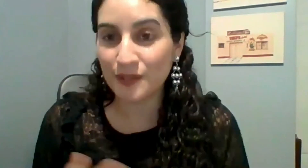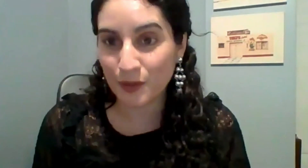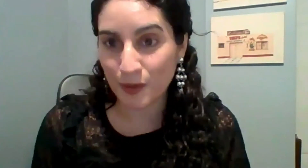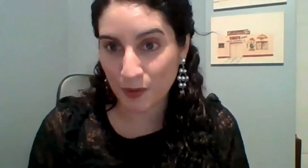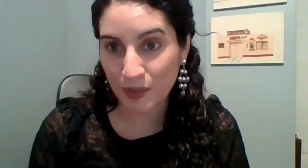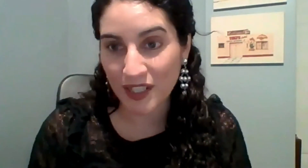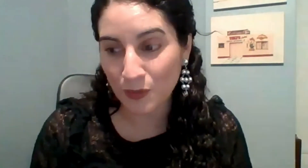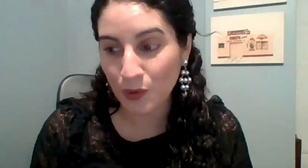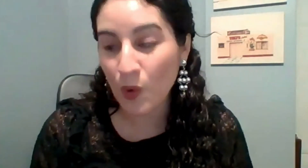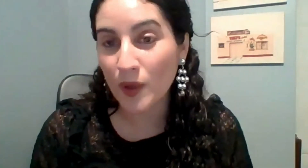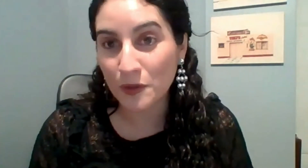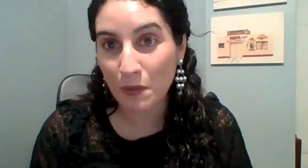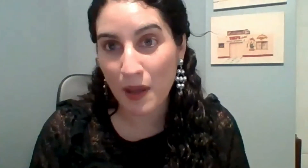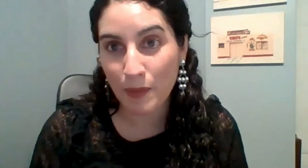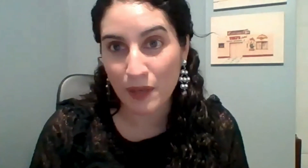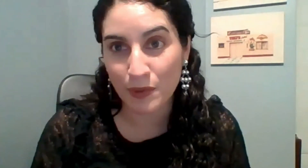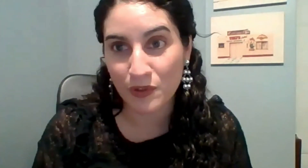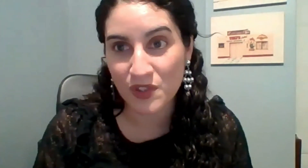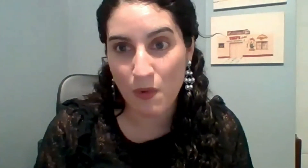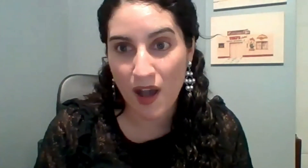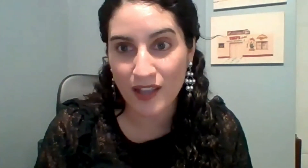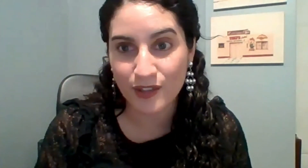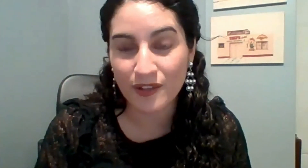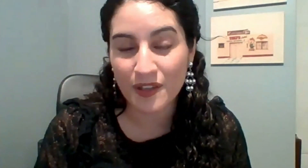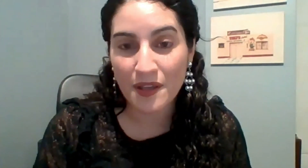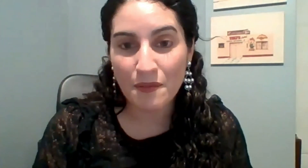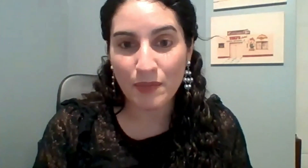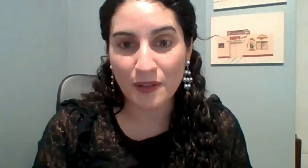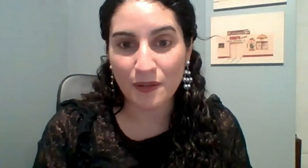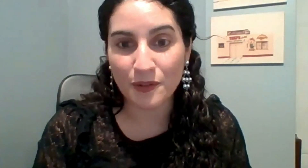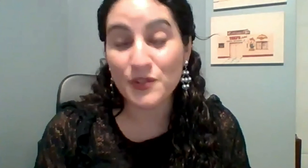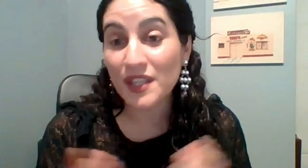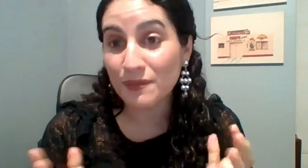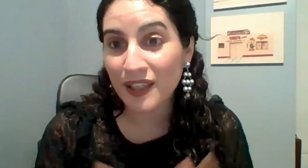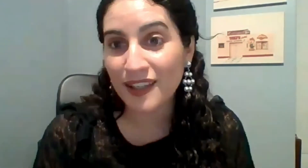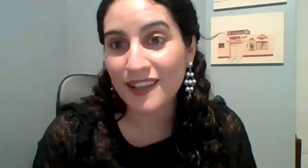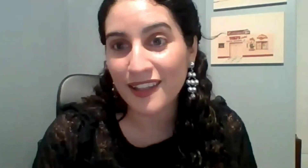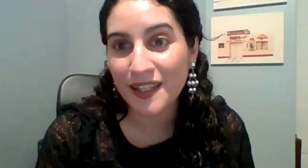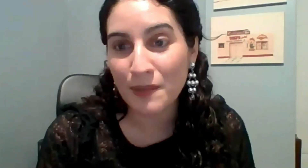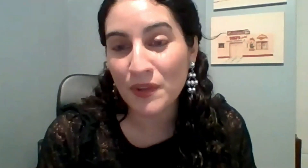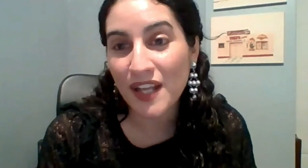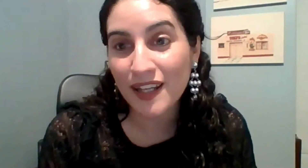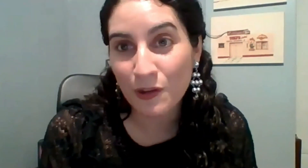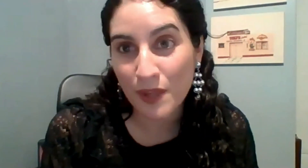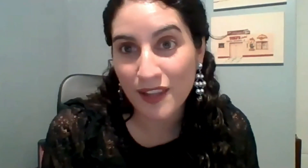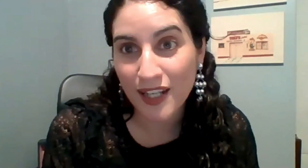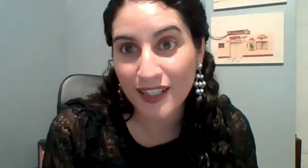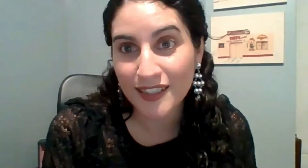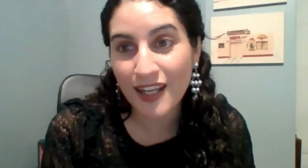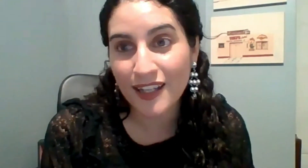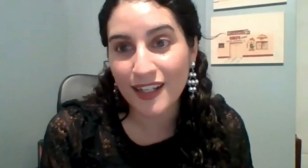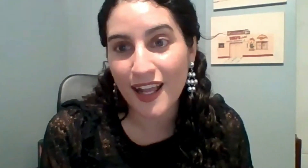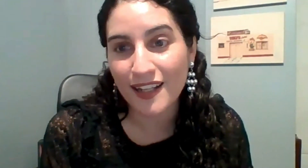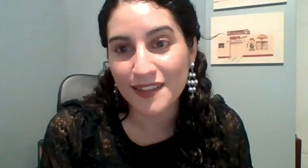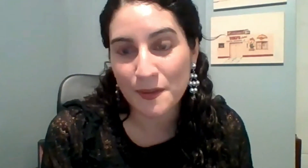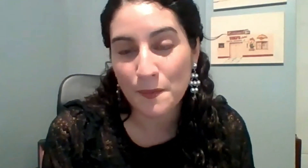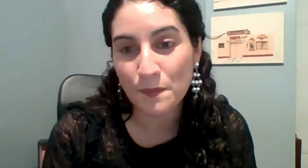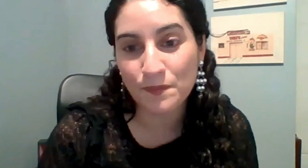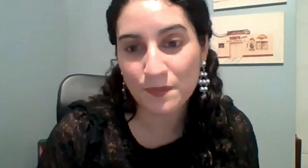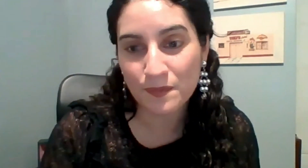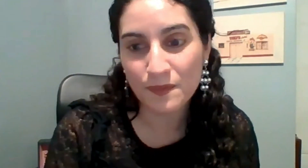vienen unos cuantos más para el próximo año, pero no sé, ¿qué podrías recomendar en líneas